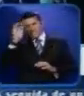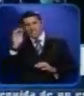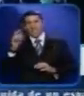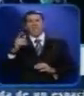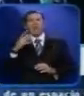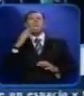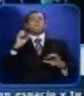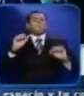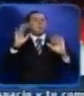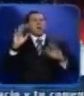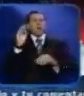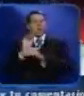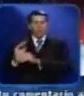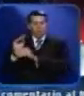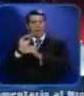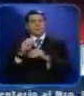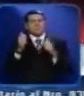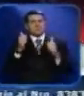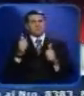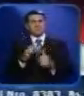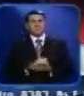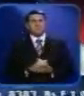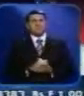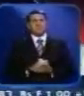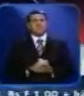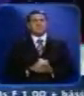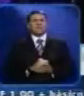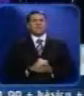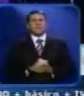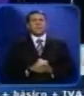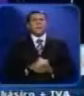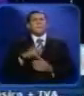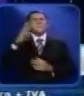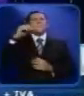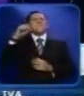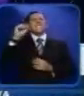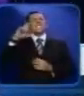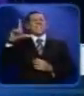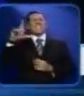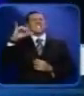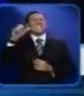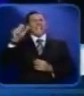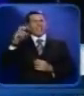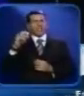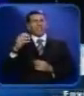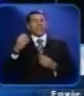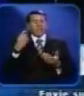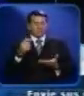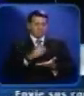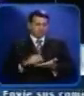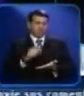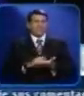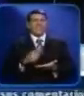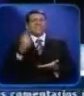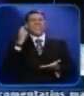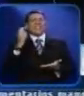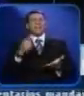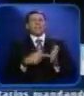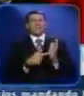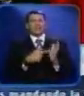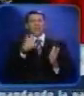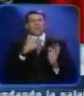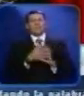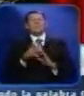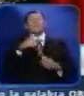su abuela guardián, comentó el juez. Cabe resaltar que Michael Jackson en 2002 dejó por escrito en su testamento que cuando